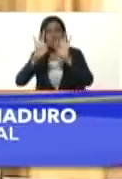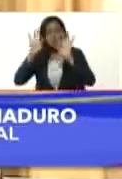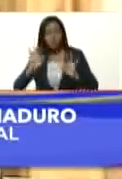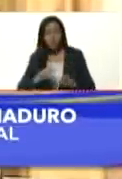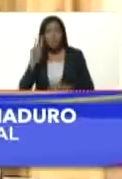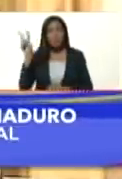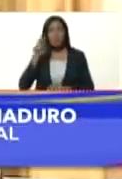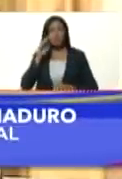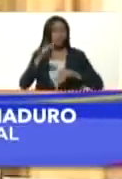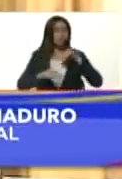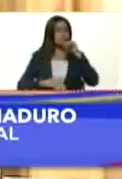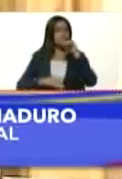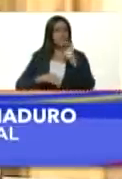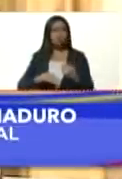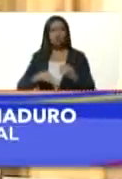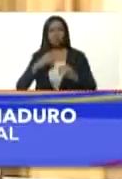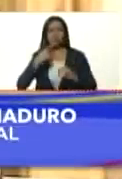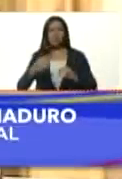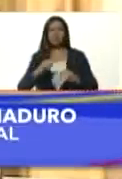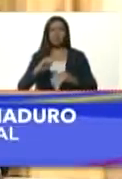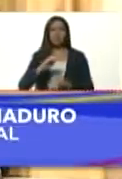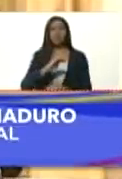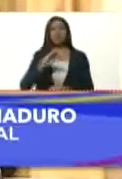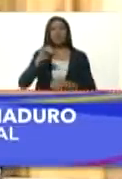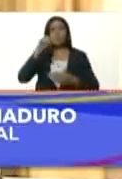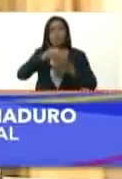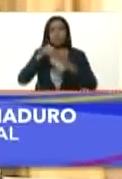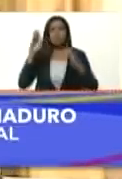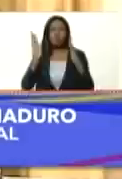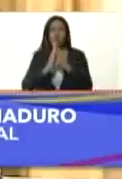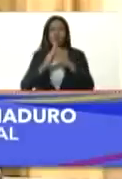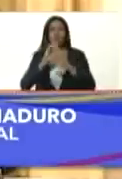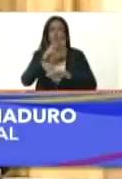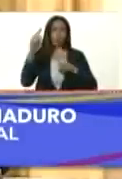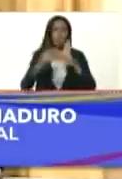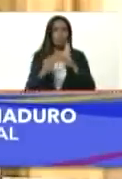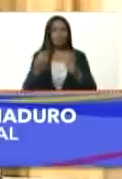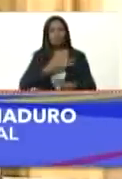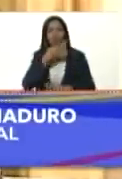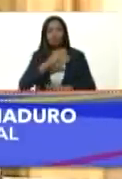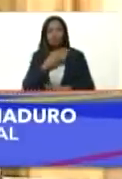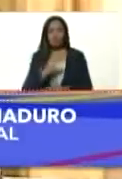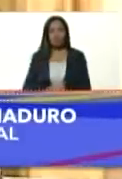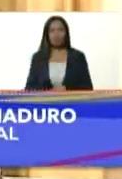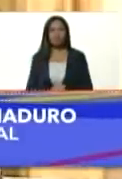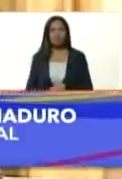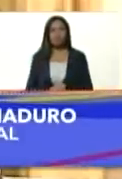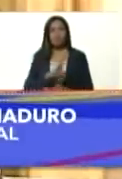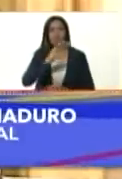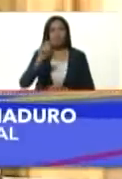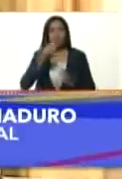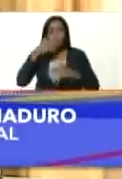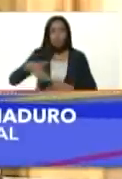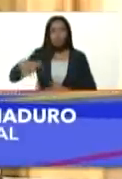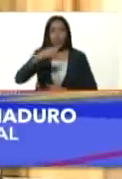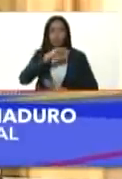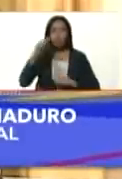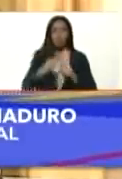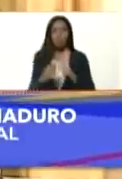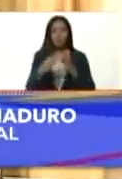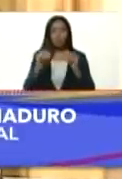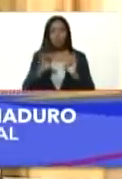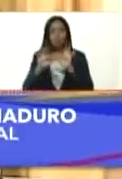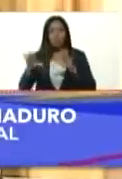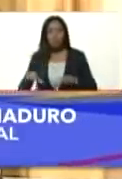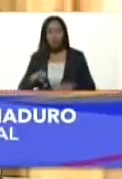Venezuela da un paso al frente y declara la cuarentena total, la cuarentena social, la cuarentena del pueblo en todos